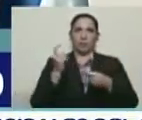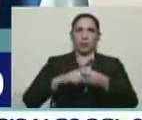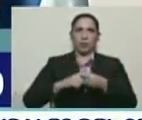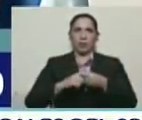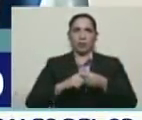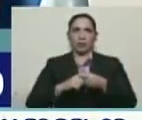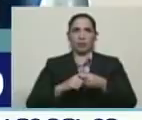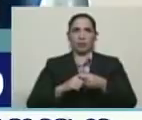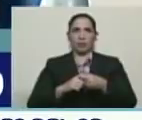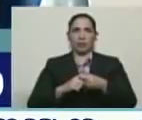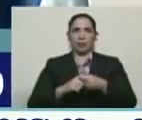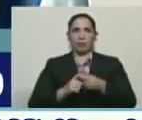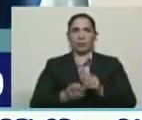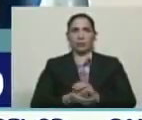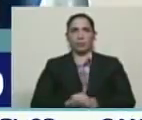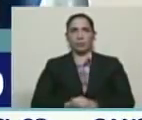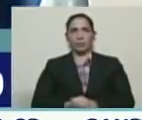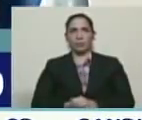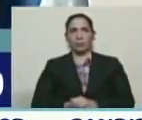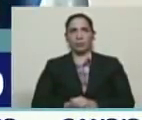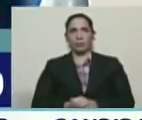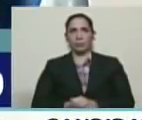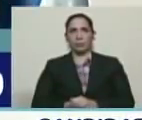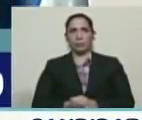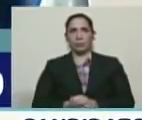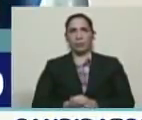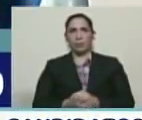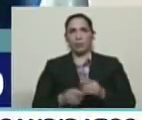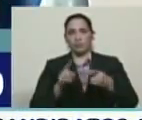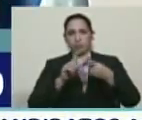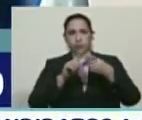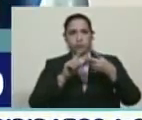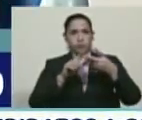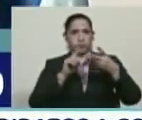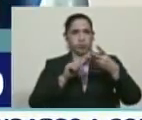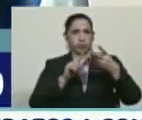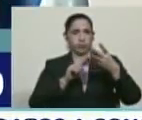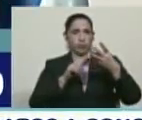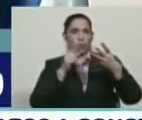Castillo, alias Chucky, Cristian Serrano, Jonathan Soto y Luis Acosta,